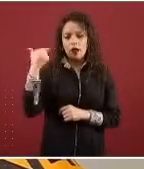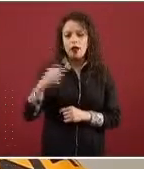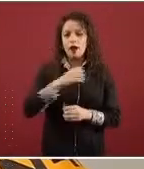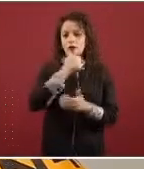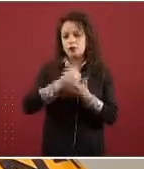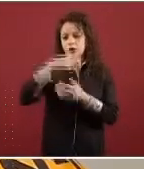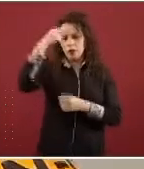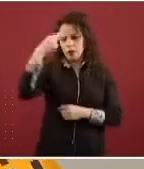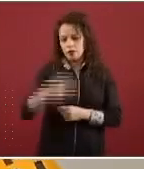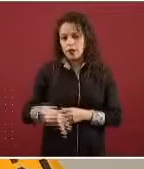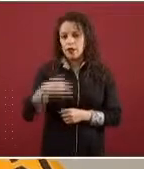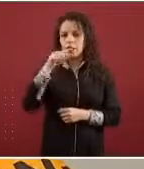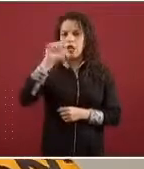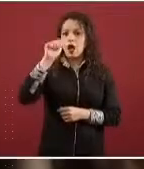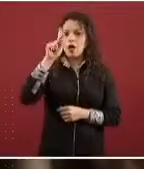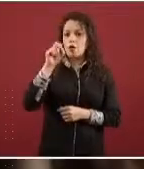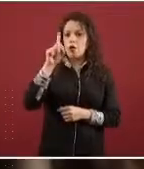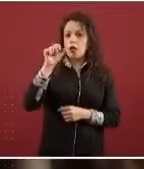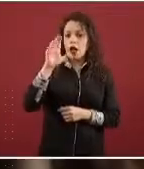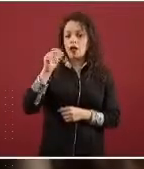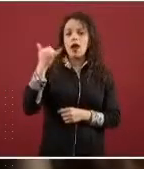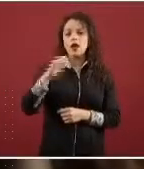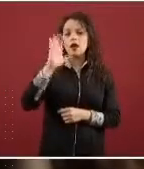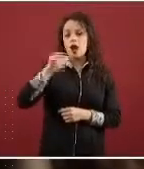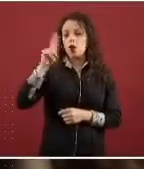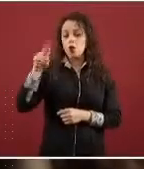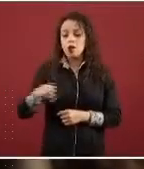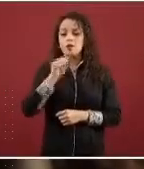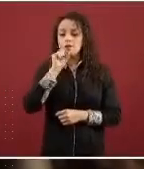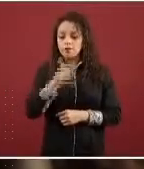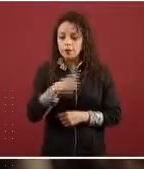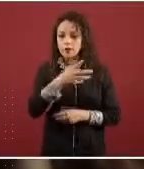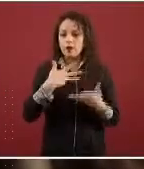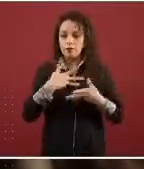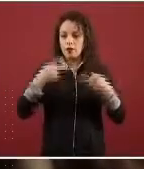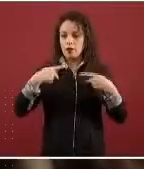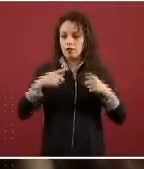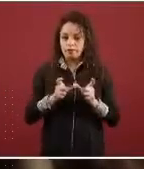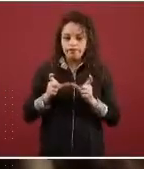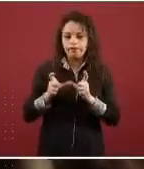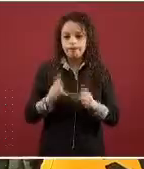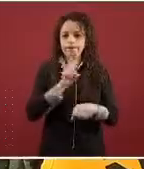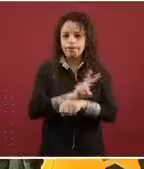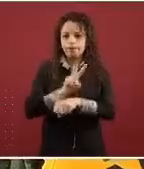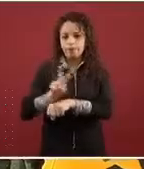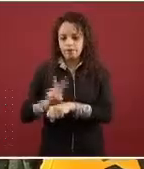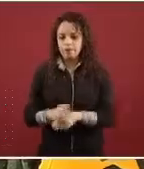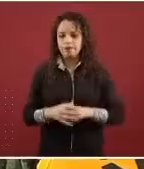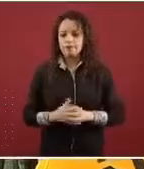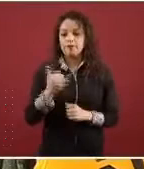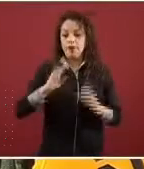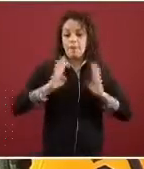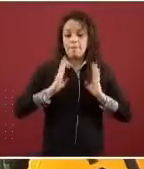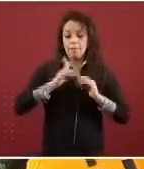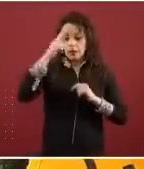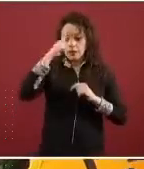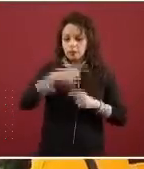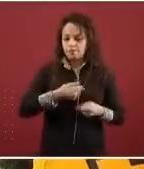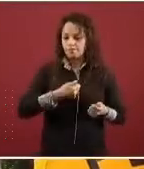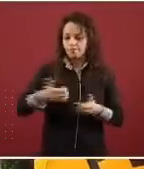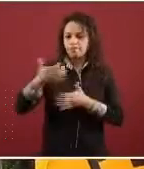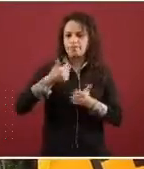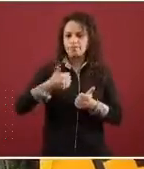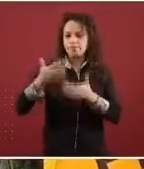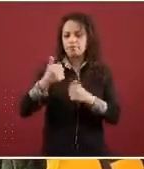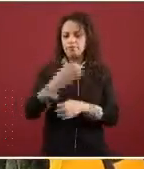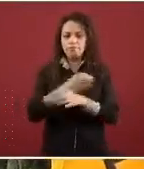Apodaca y Cancún, y también se está integrando a las rutas militar de abastecimientos, lo que son las rutas que